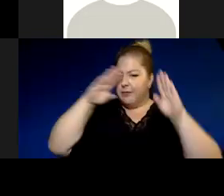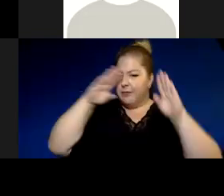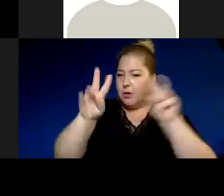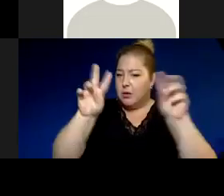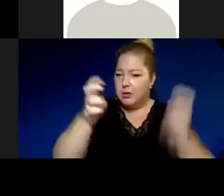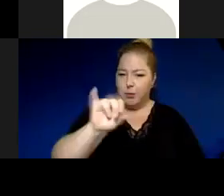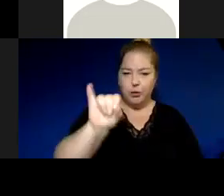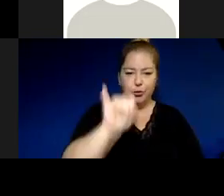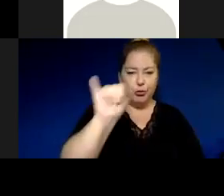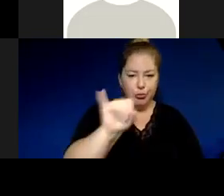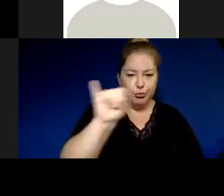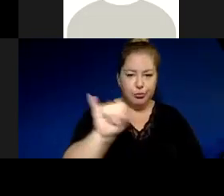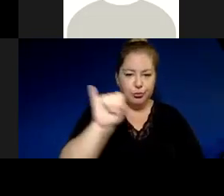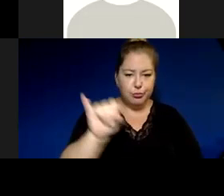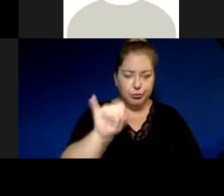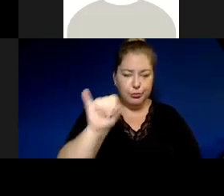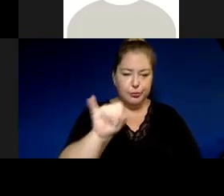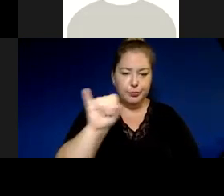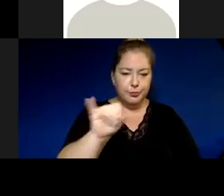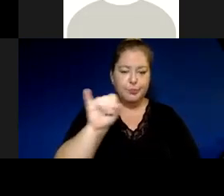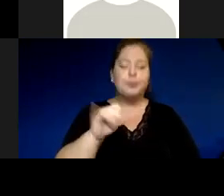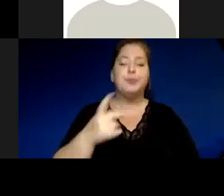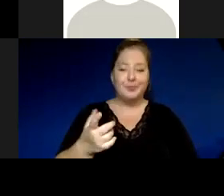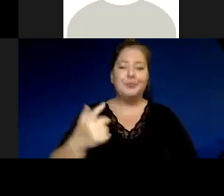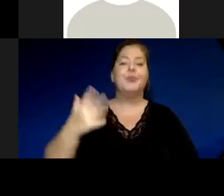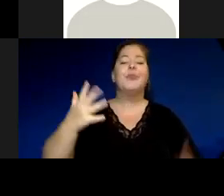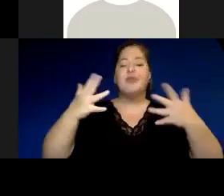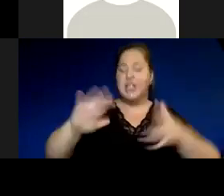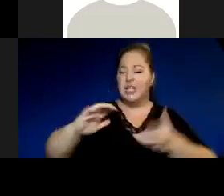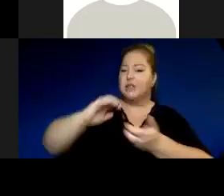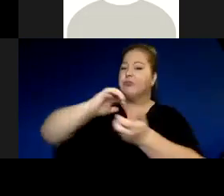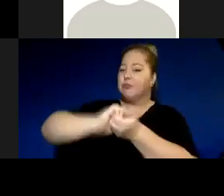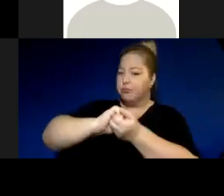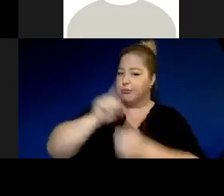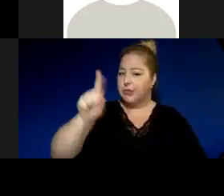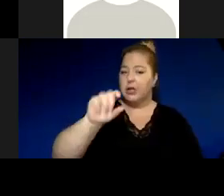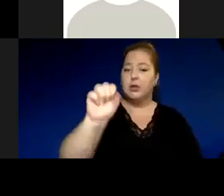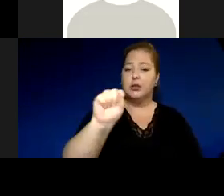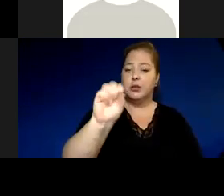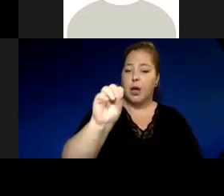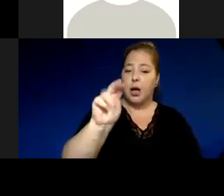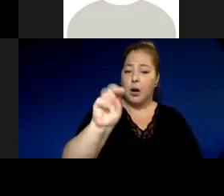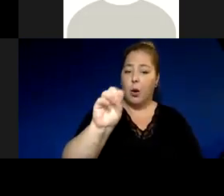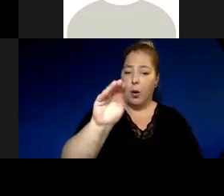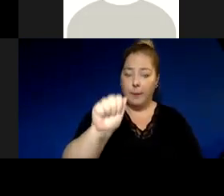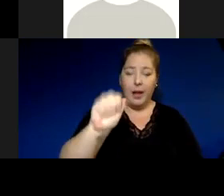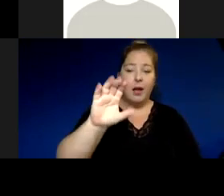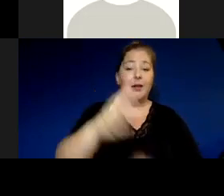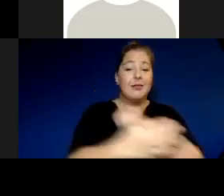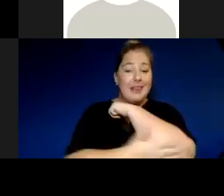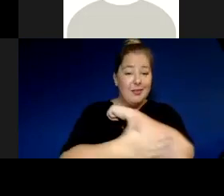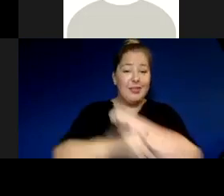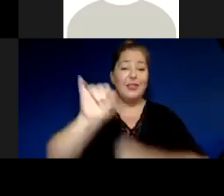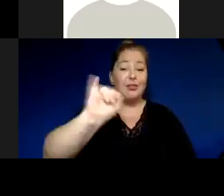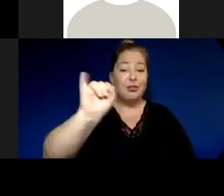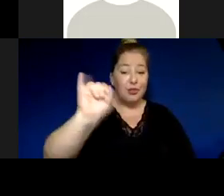el Departamento Estatal de Seguros está trabajando directamente con el Condado de Sonoma en brindar a las